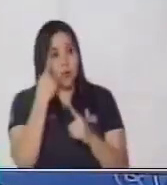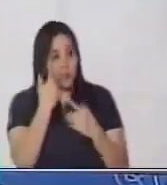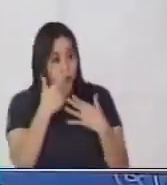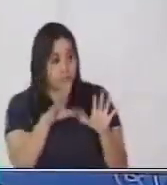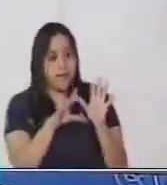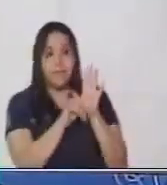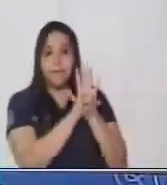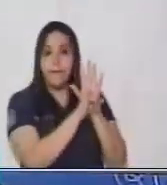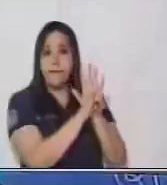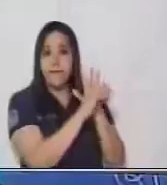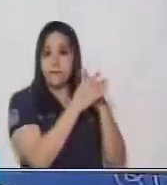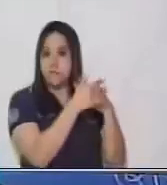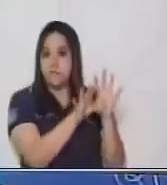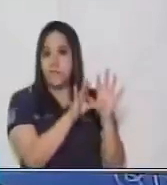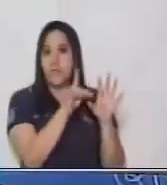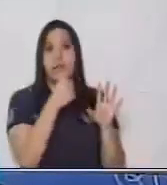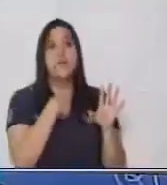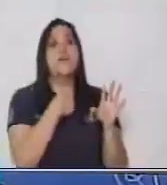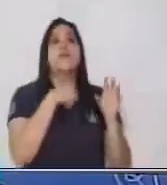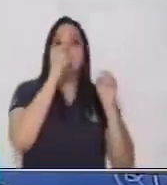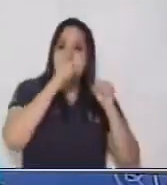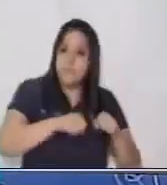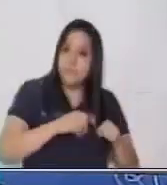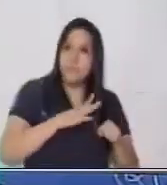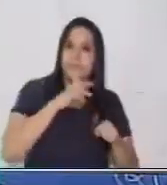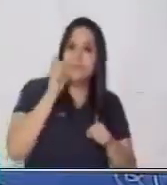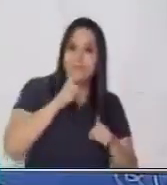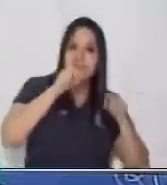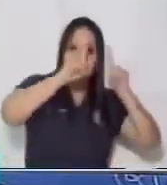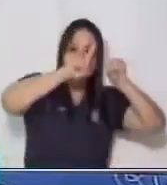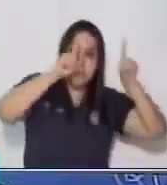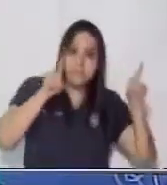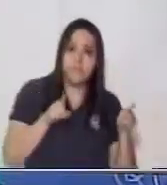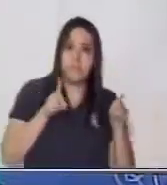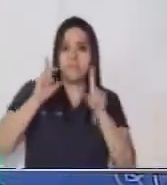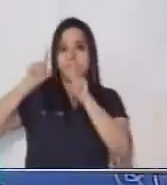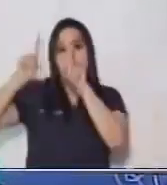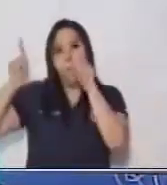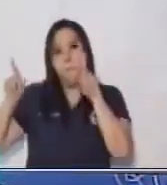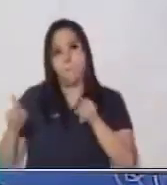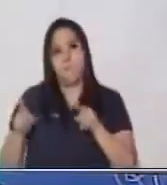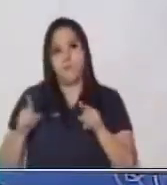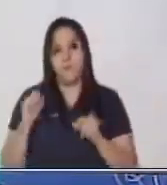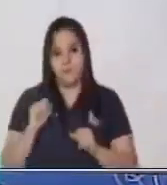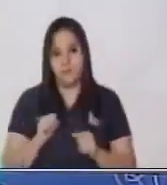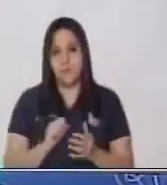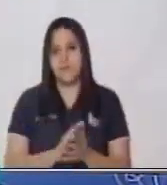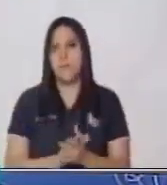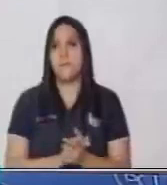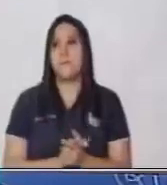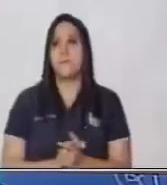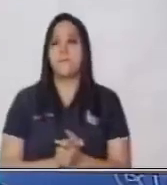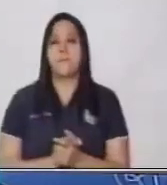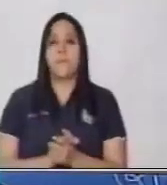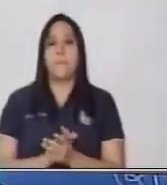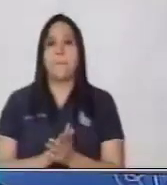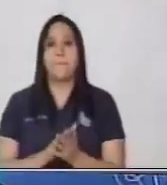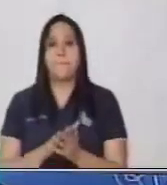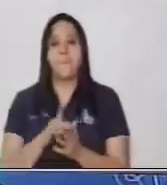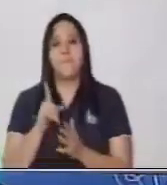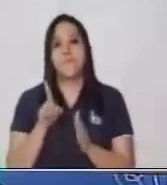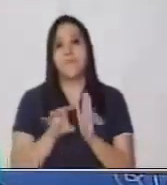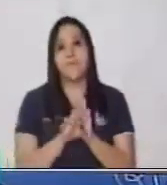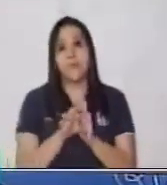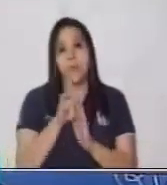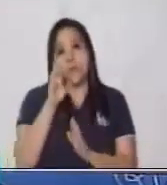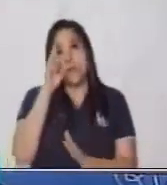identifiquemos, automáticamente tenemos que encerrarlas dentro de un paréntesis. Recuerda, dentro de